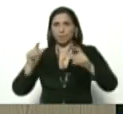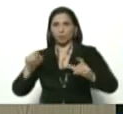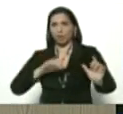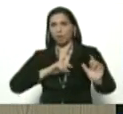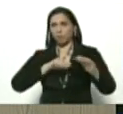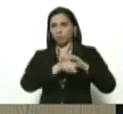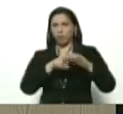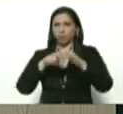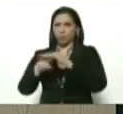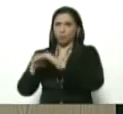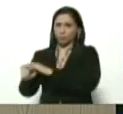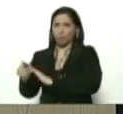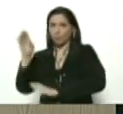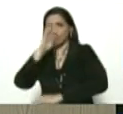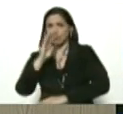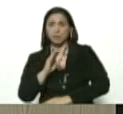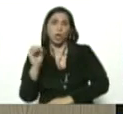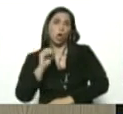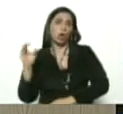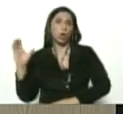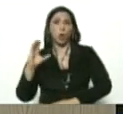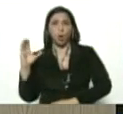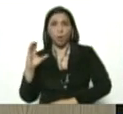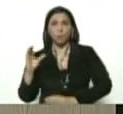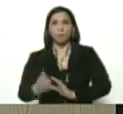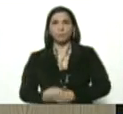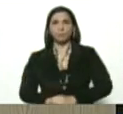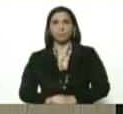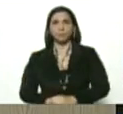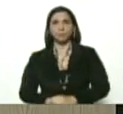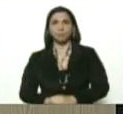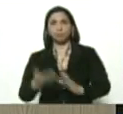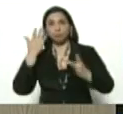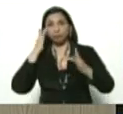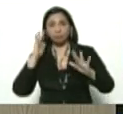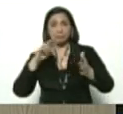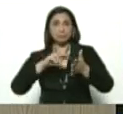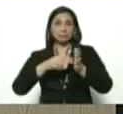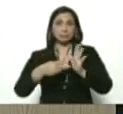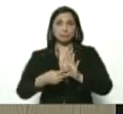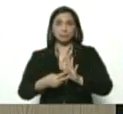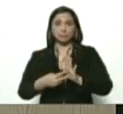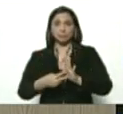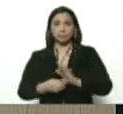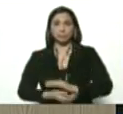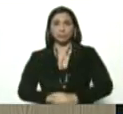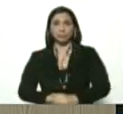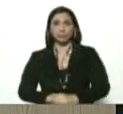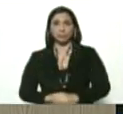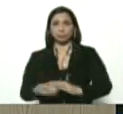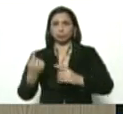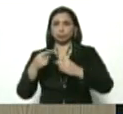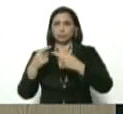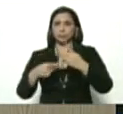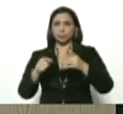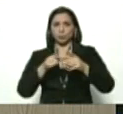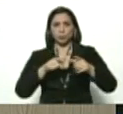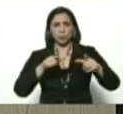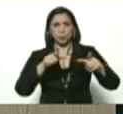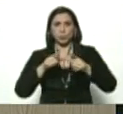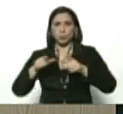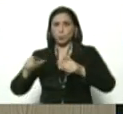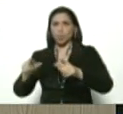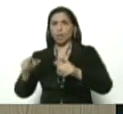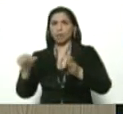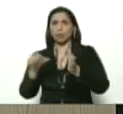desde brasil y todos los casos que han estado desde colombia hubieran significado que en sus respectivas localidades en las zonas donde